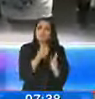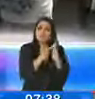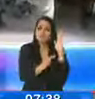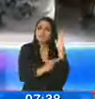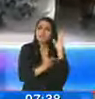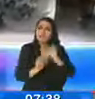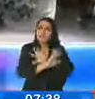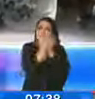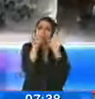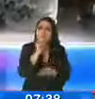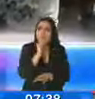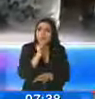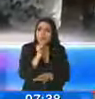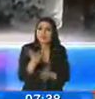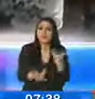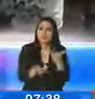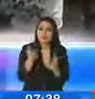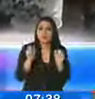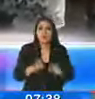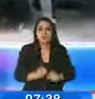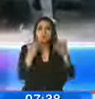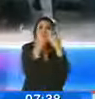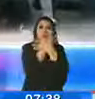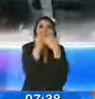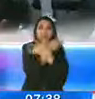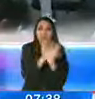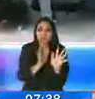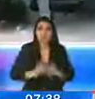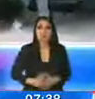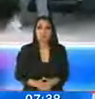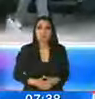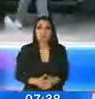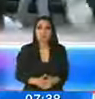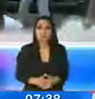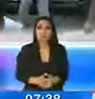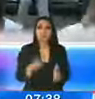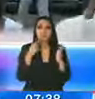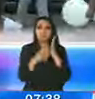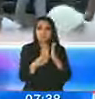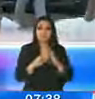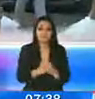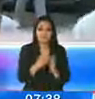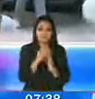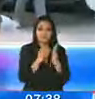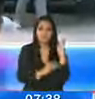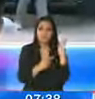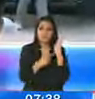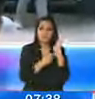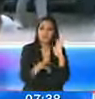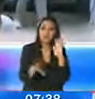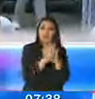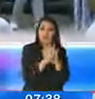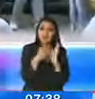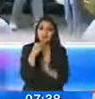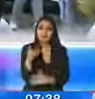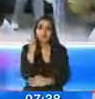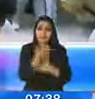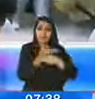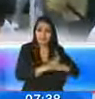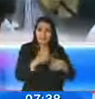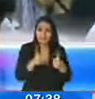están claros y pueden ser sacados de contexto. No podemos admitir que en el proyecto de defensa a la mujer